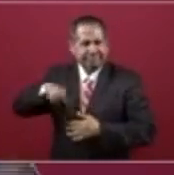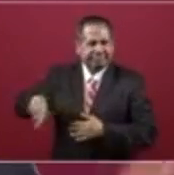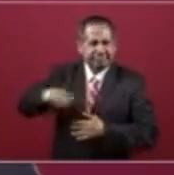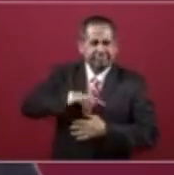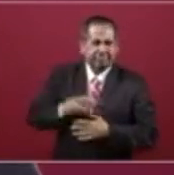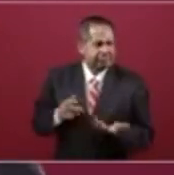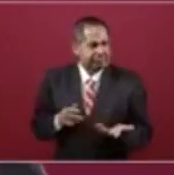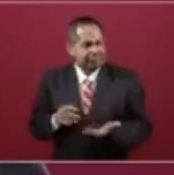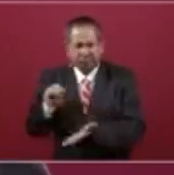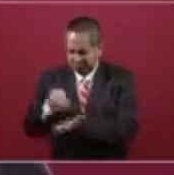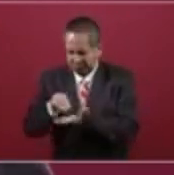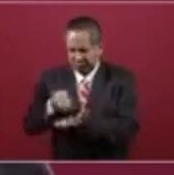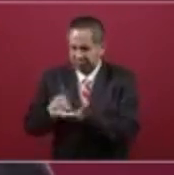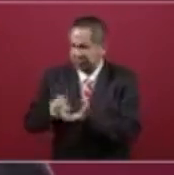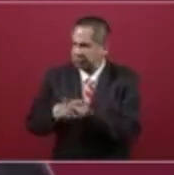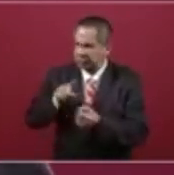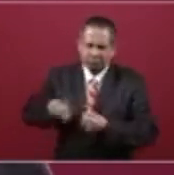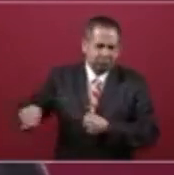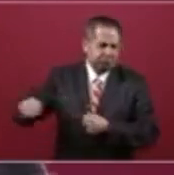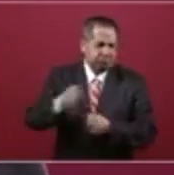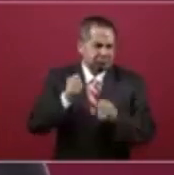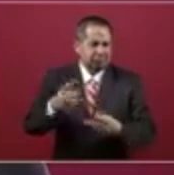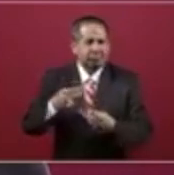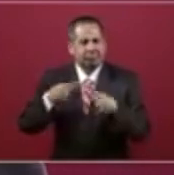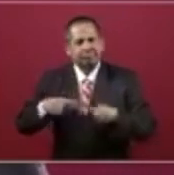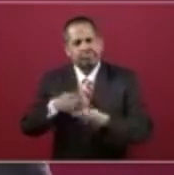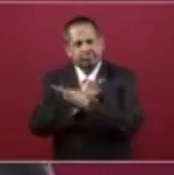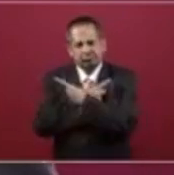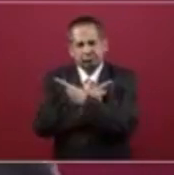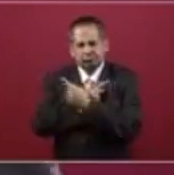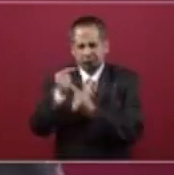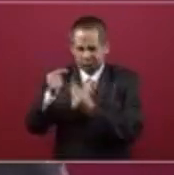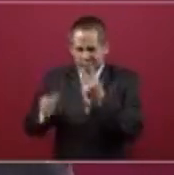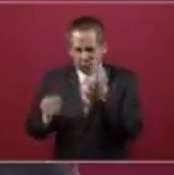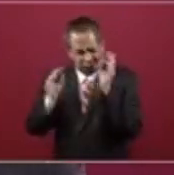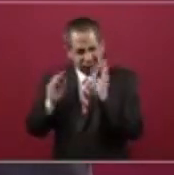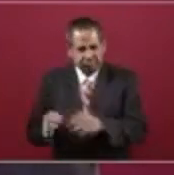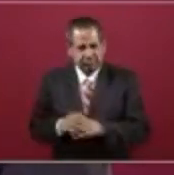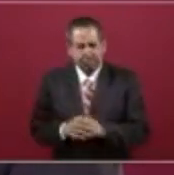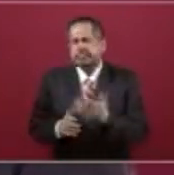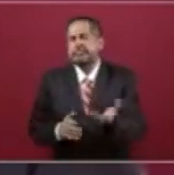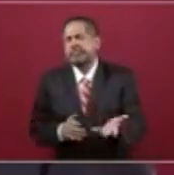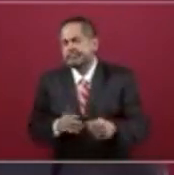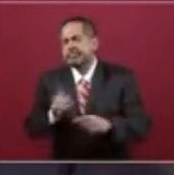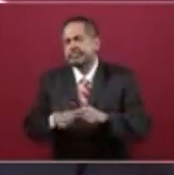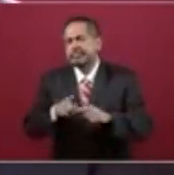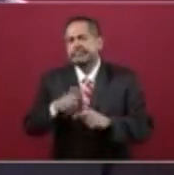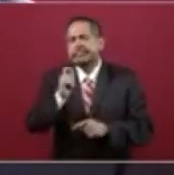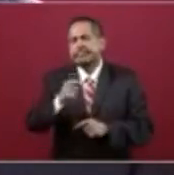no han podido. Al final, ¿qué hicieron con